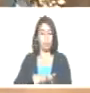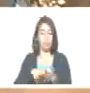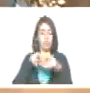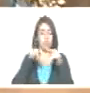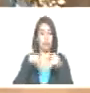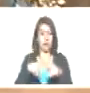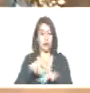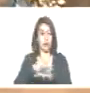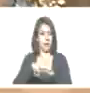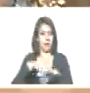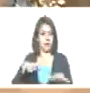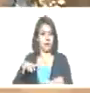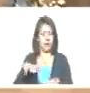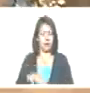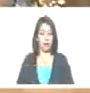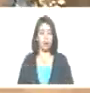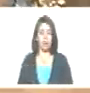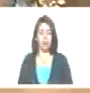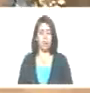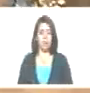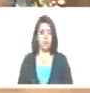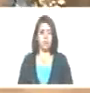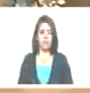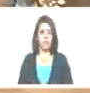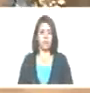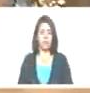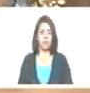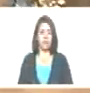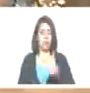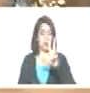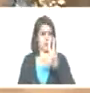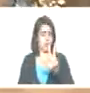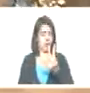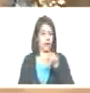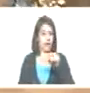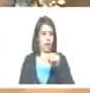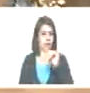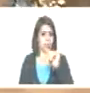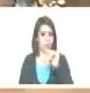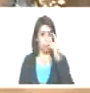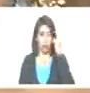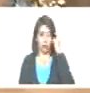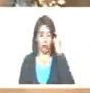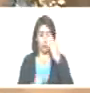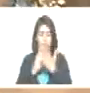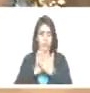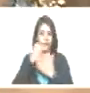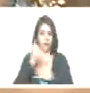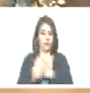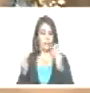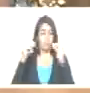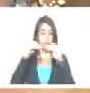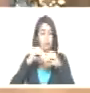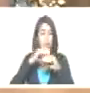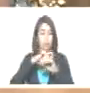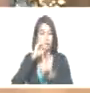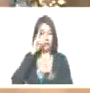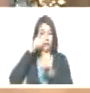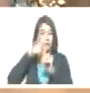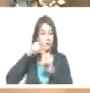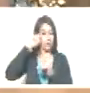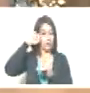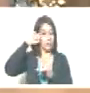mayoría calificada. Punto número 3 del orden del día. Proyecto de acuerdo con motivo de conmemorar el